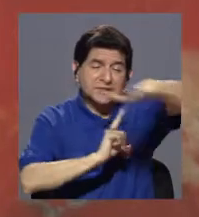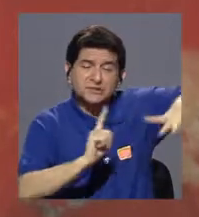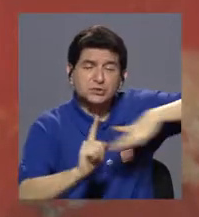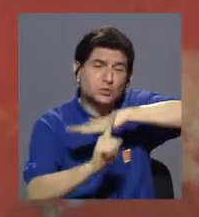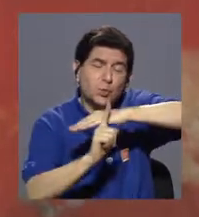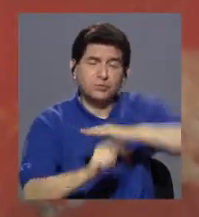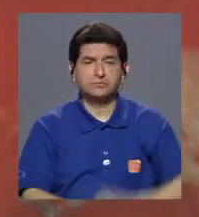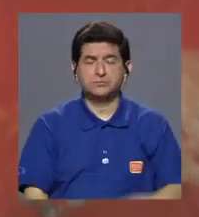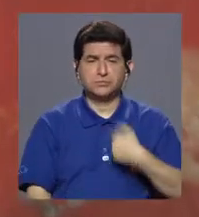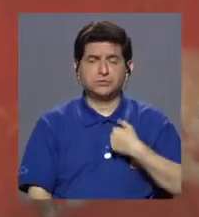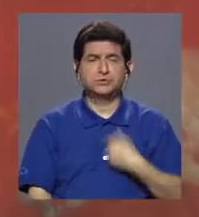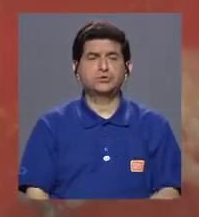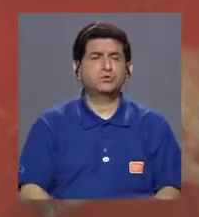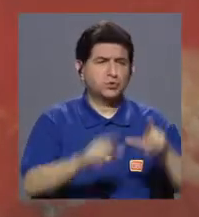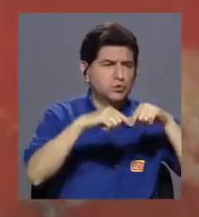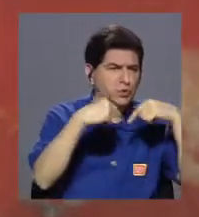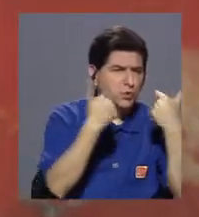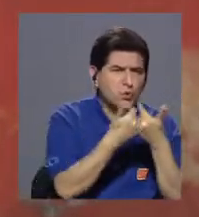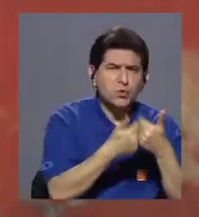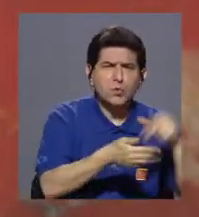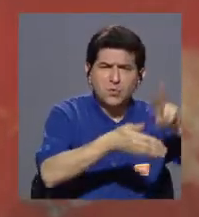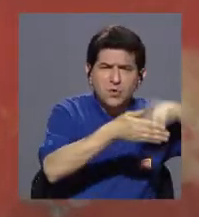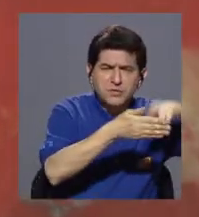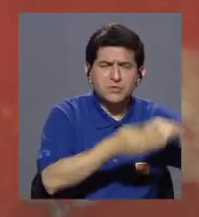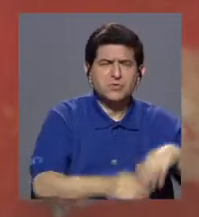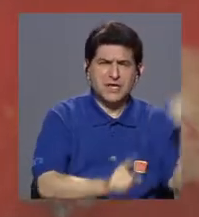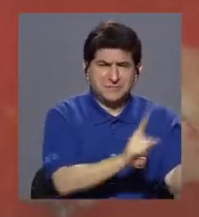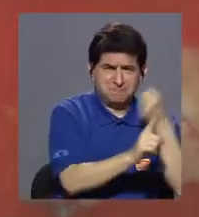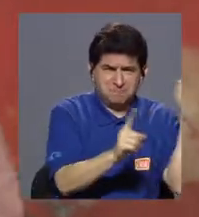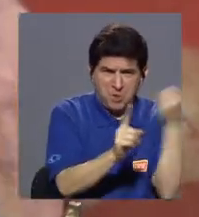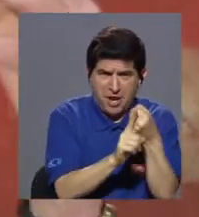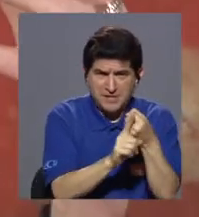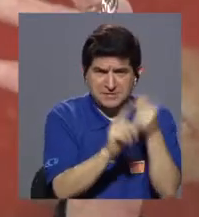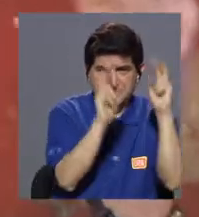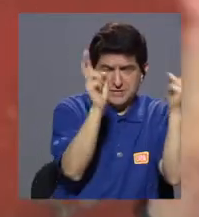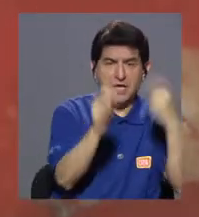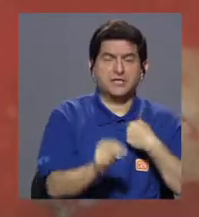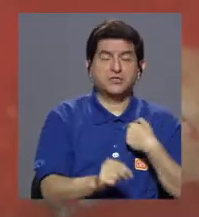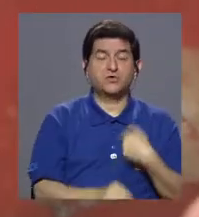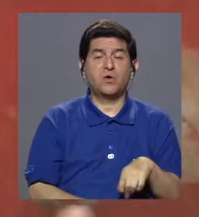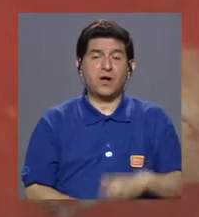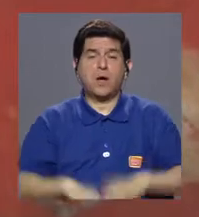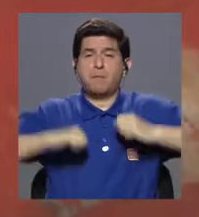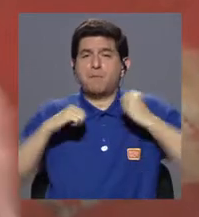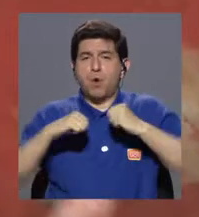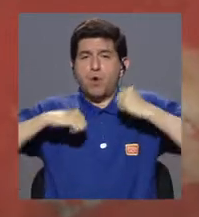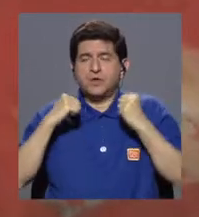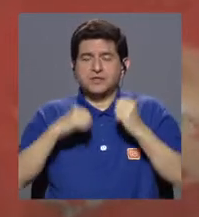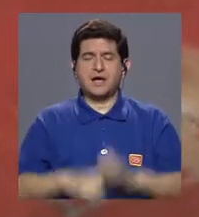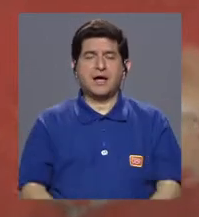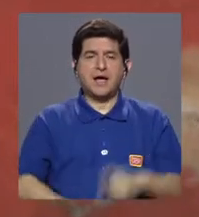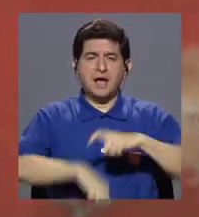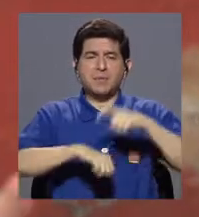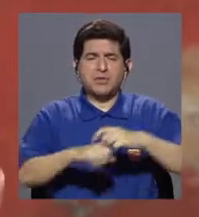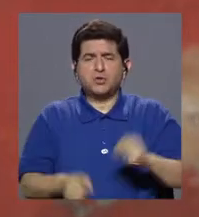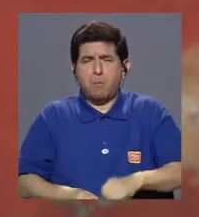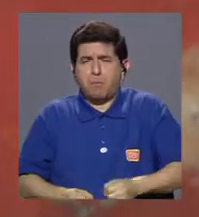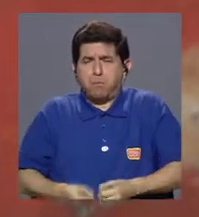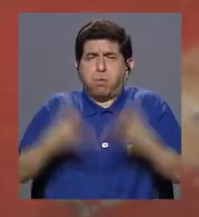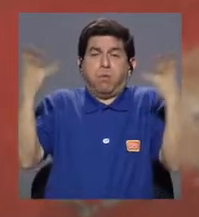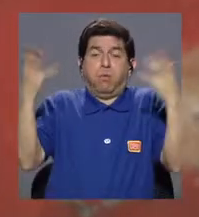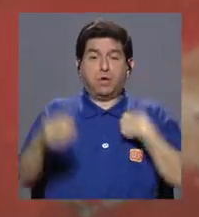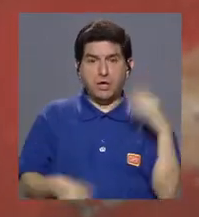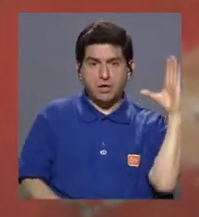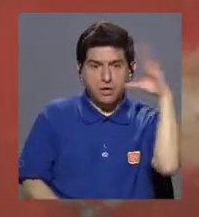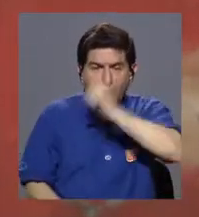entorno. Tengo la serie de la violencia, porque yo estuve en Bogotá, cuando el Bogotazo, y yo vi lo